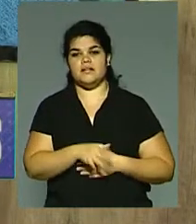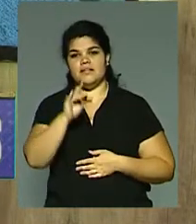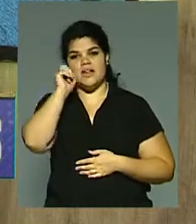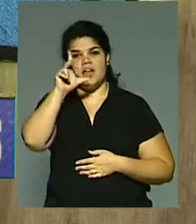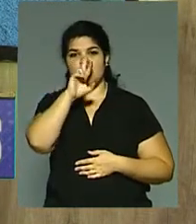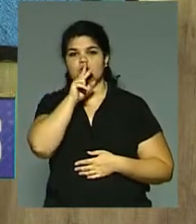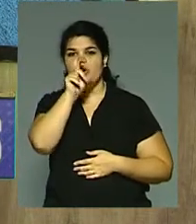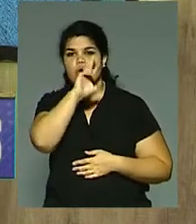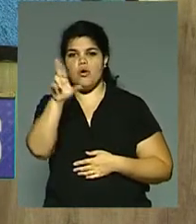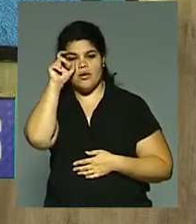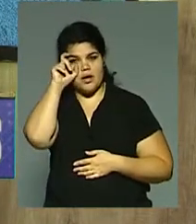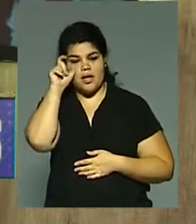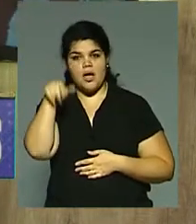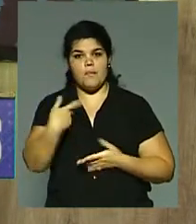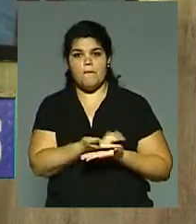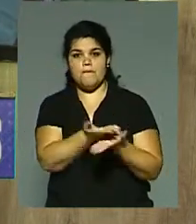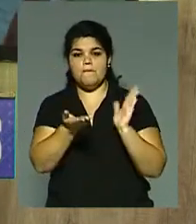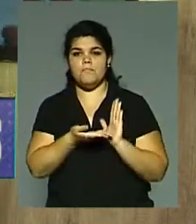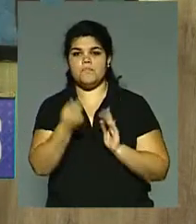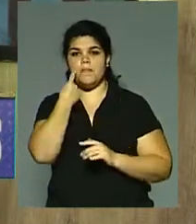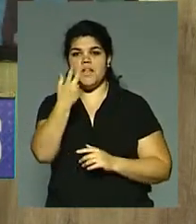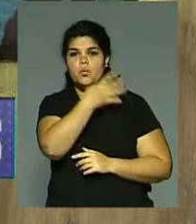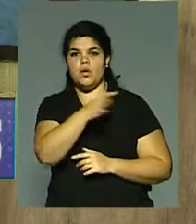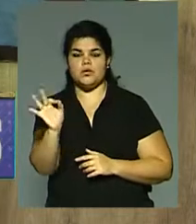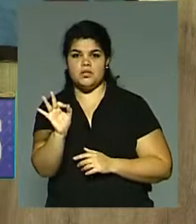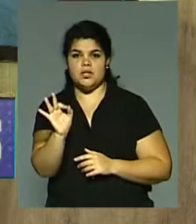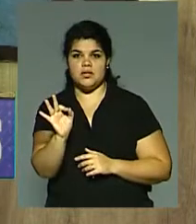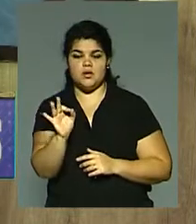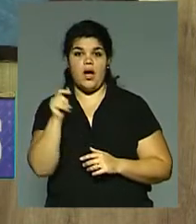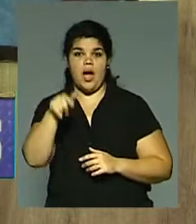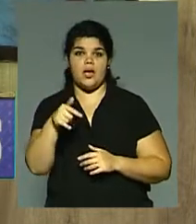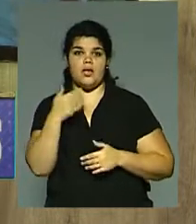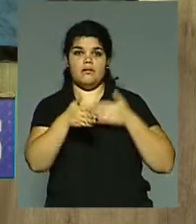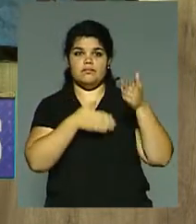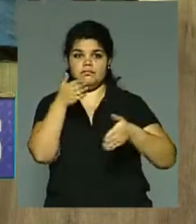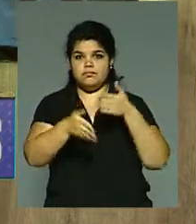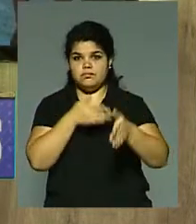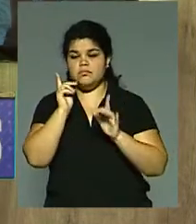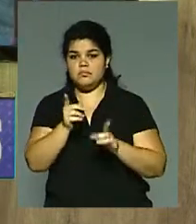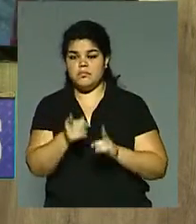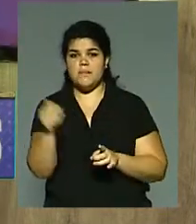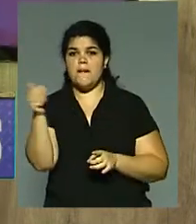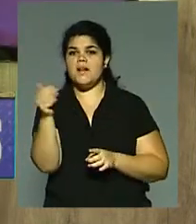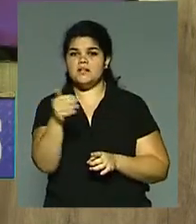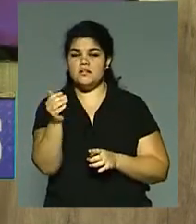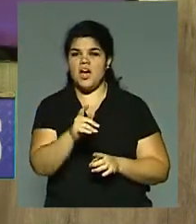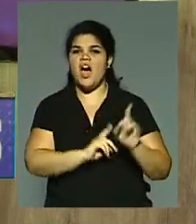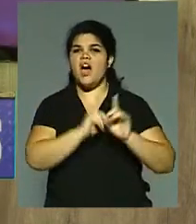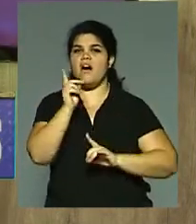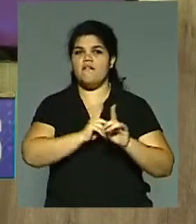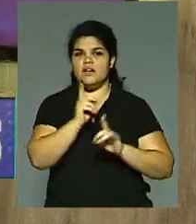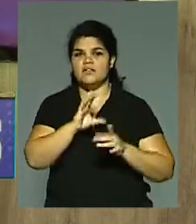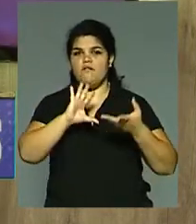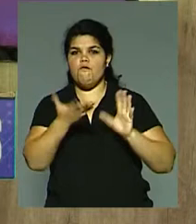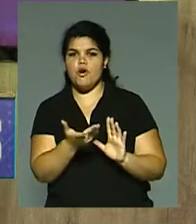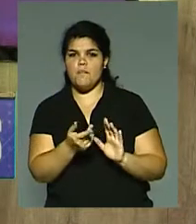muestra grande, más de 1.400 casos en su mayoría presencial, ¿no? Porque sí, muchas veces estos sondeos suelen hacerse con